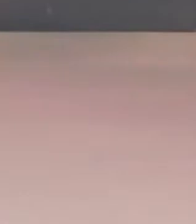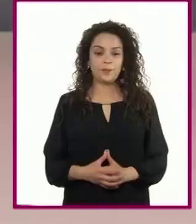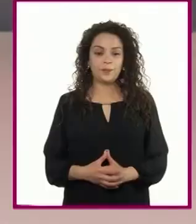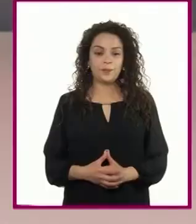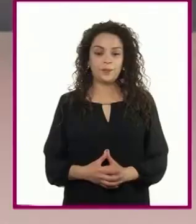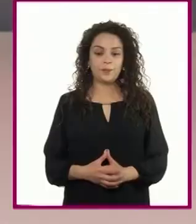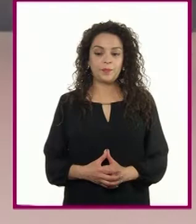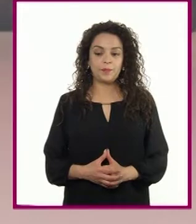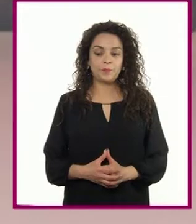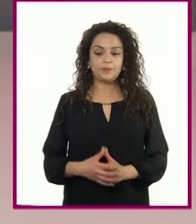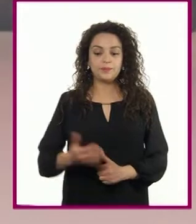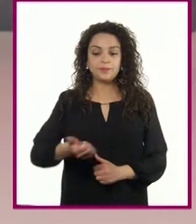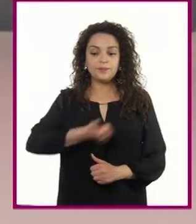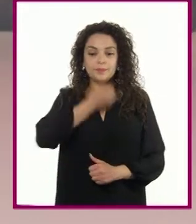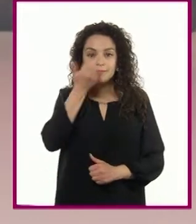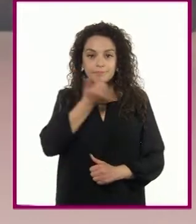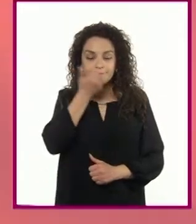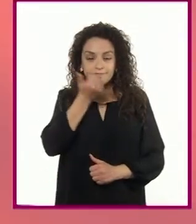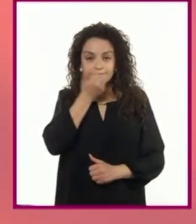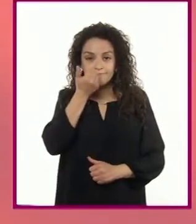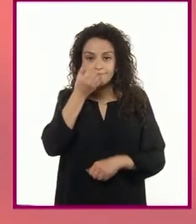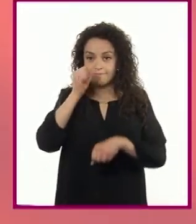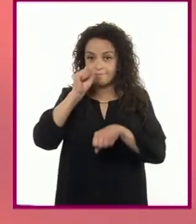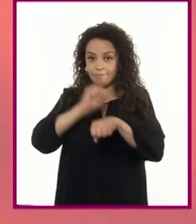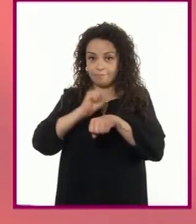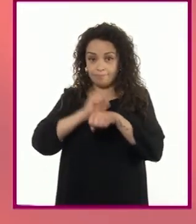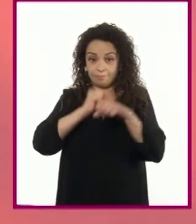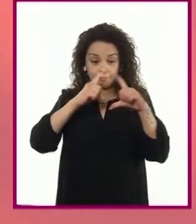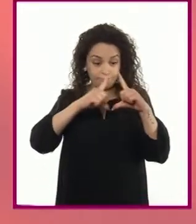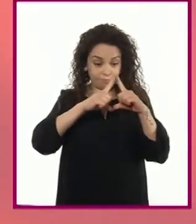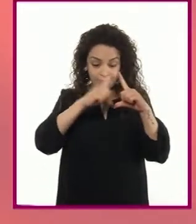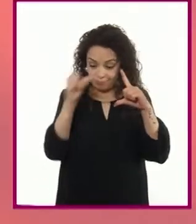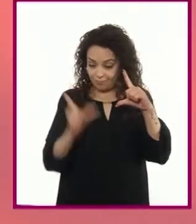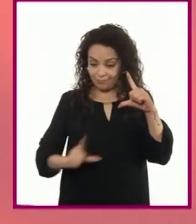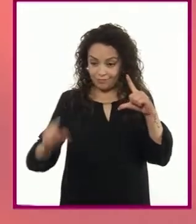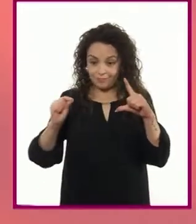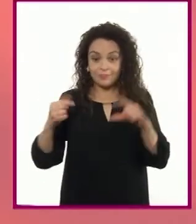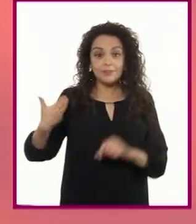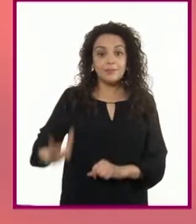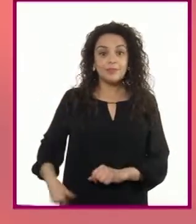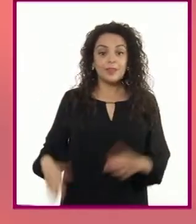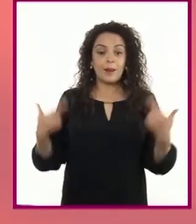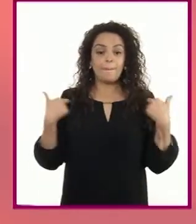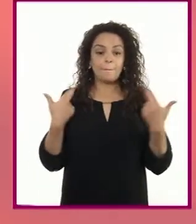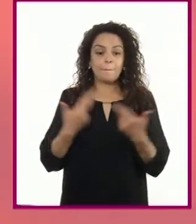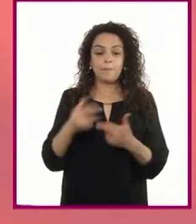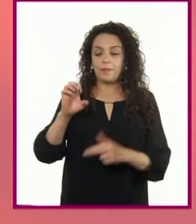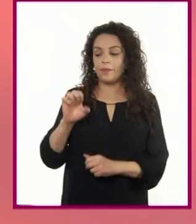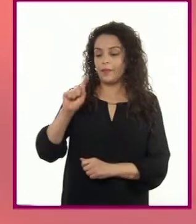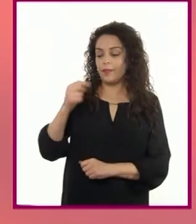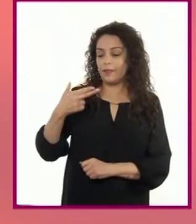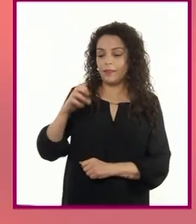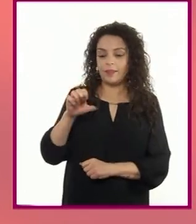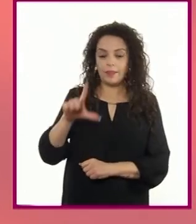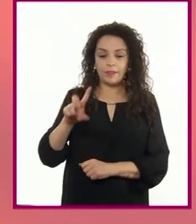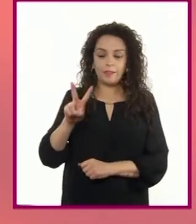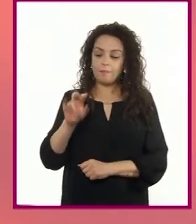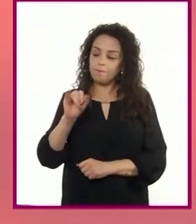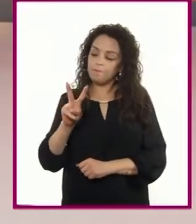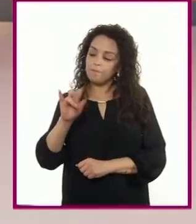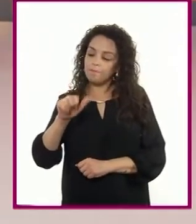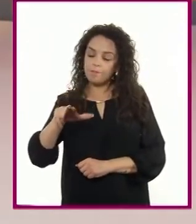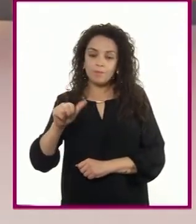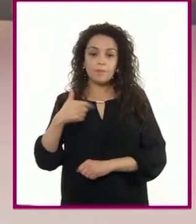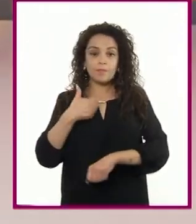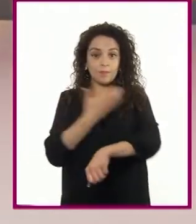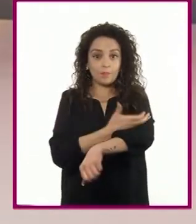alumnas y alumnos de secundaria de todo el país. Yo soy la profesora Ethel Viviana Celaya Hernández y en compañía